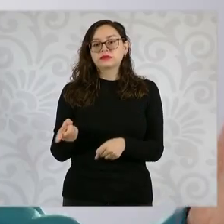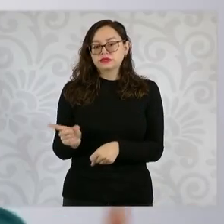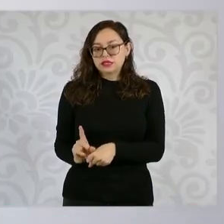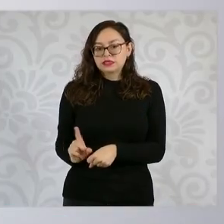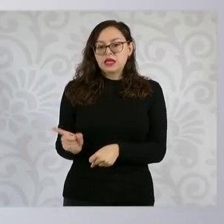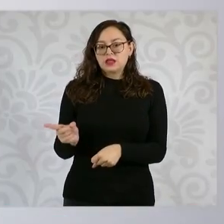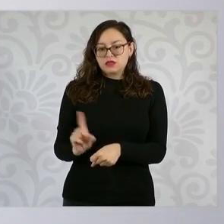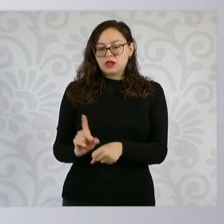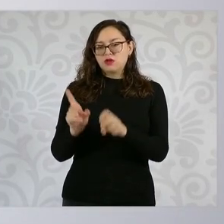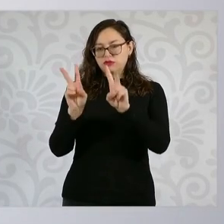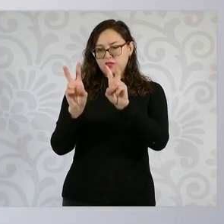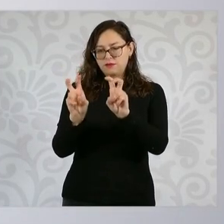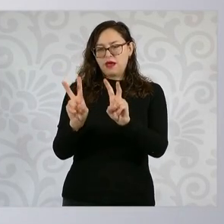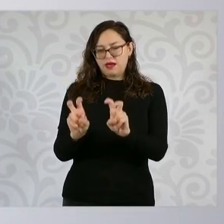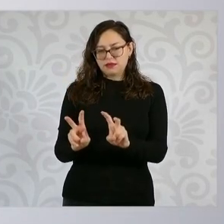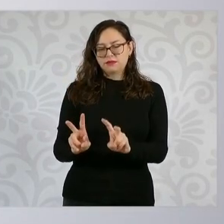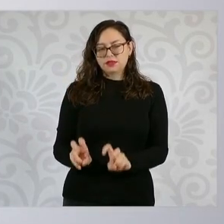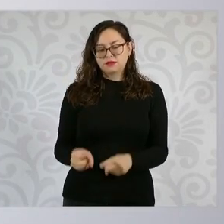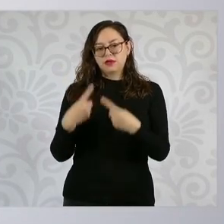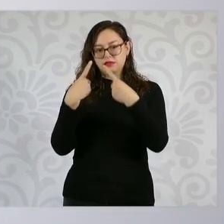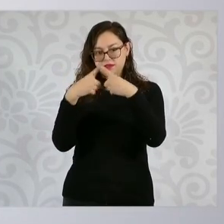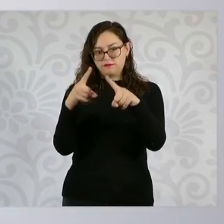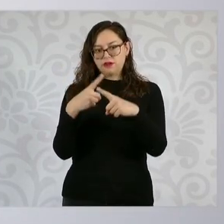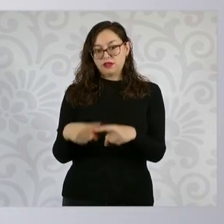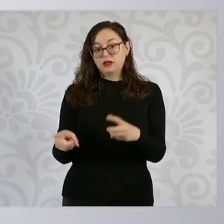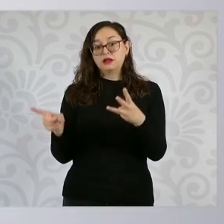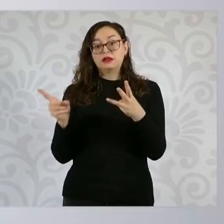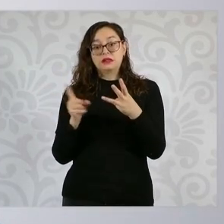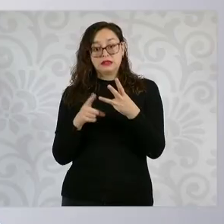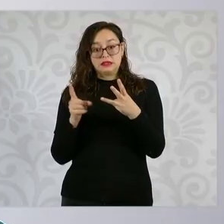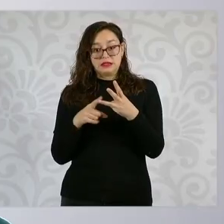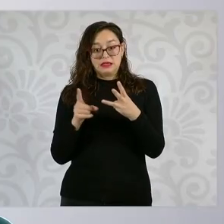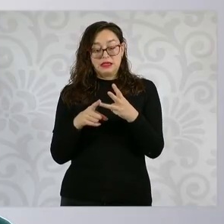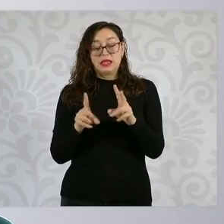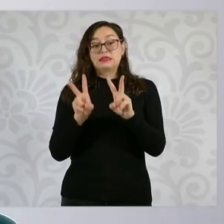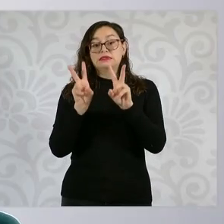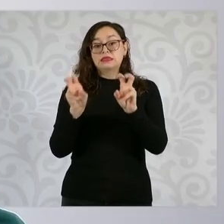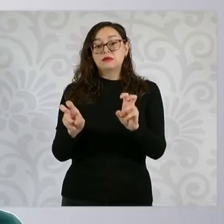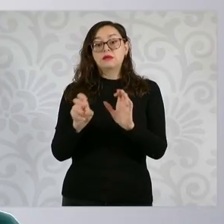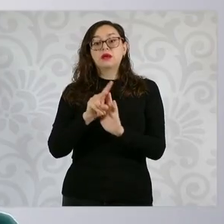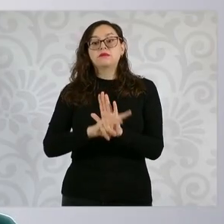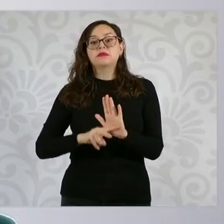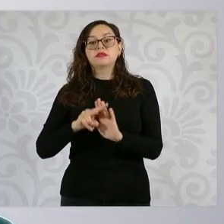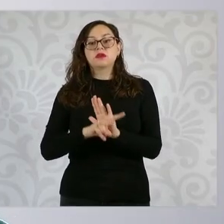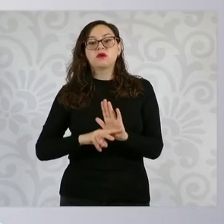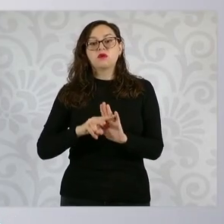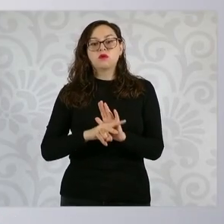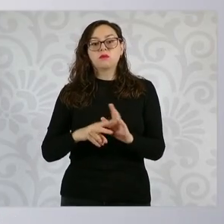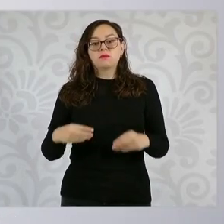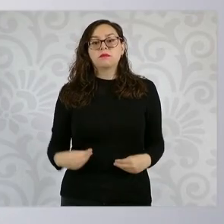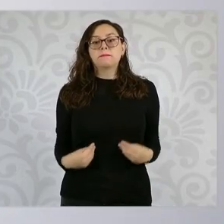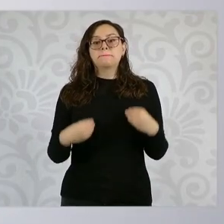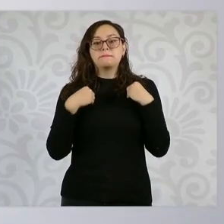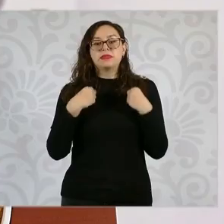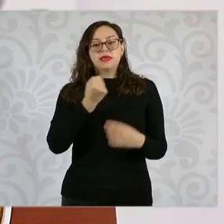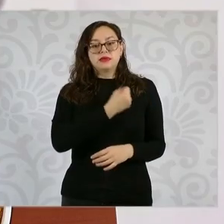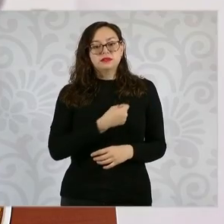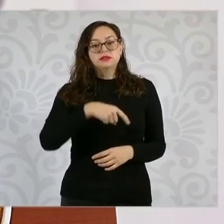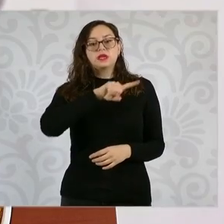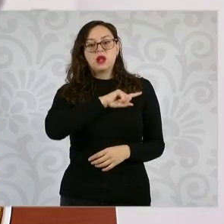a dedicar a un tema y ya en el cierre vamos a presentar un video de vida saludable, que a partir del próximo